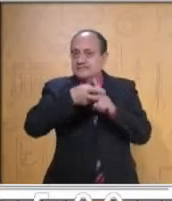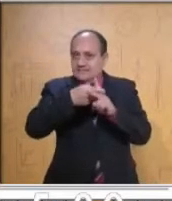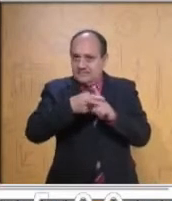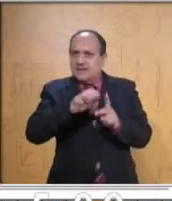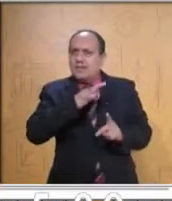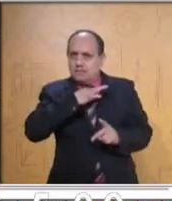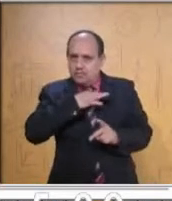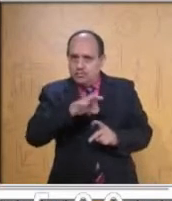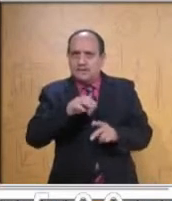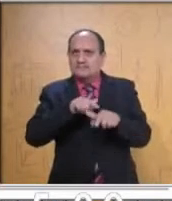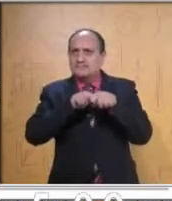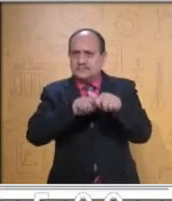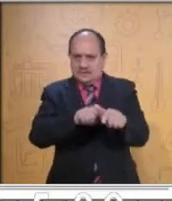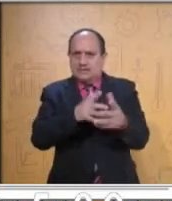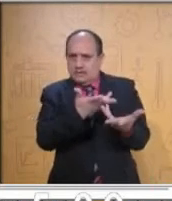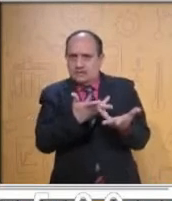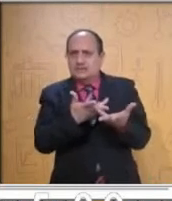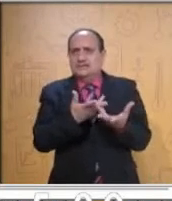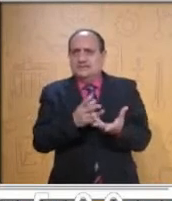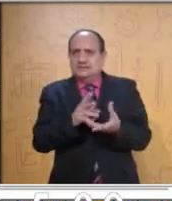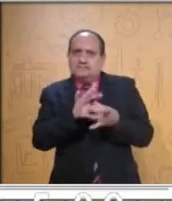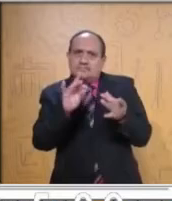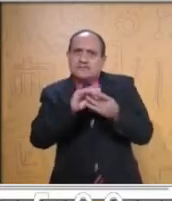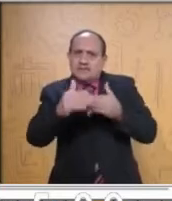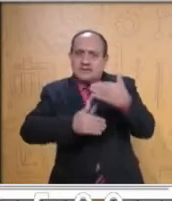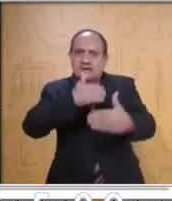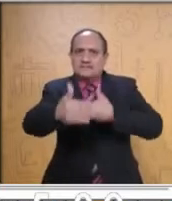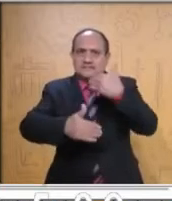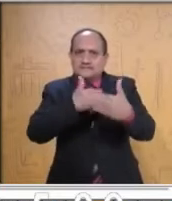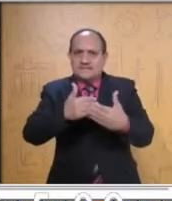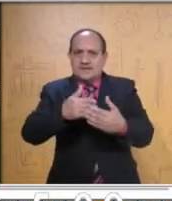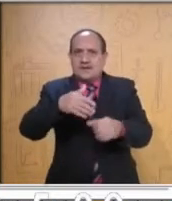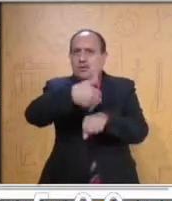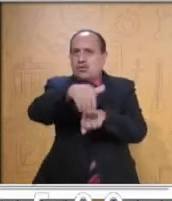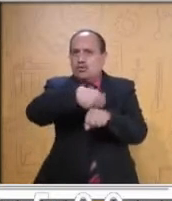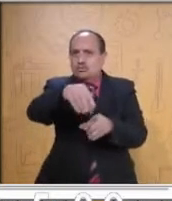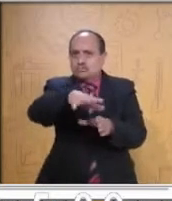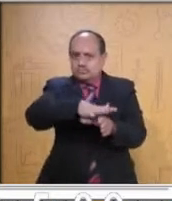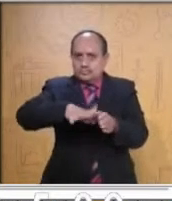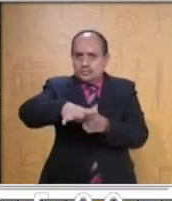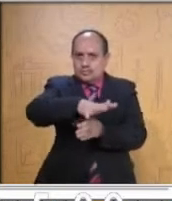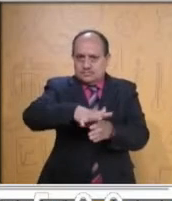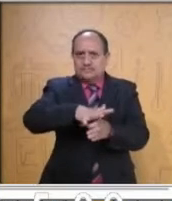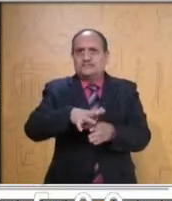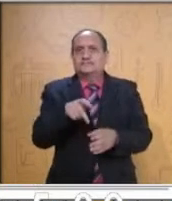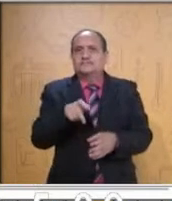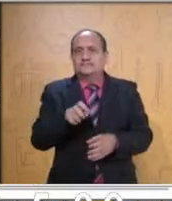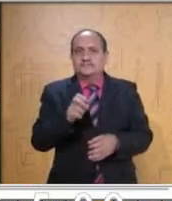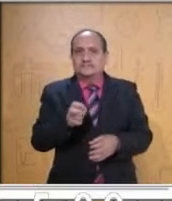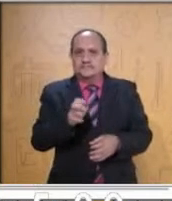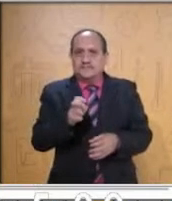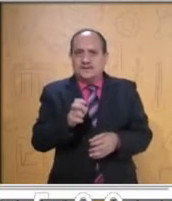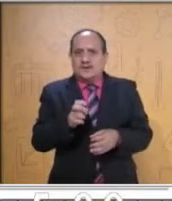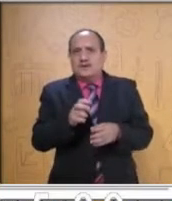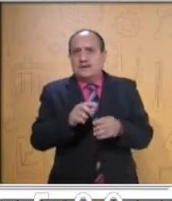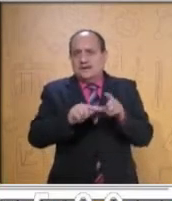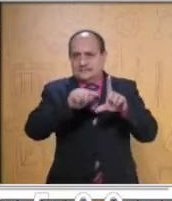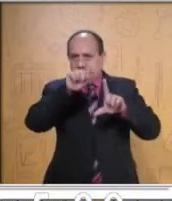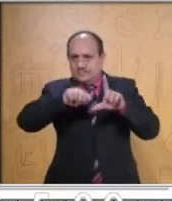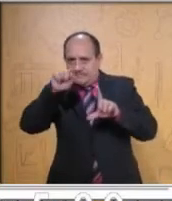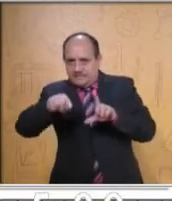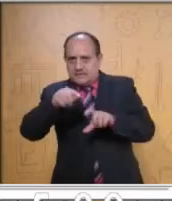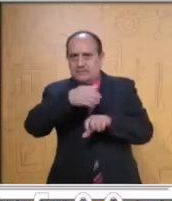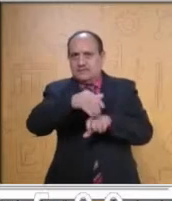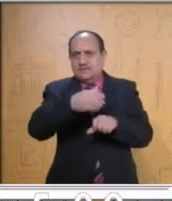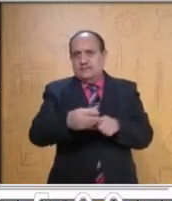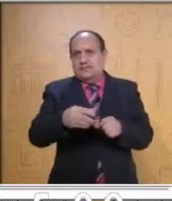poder seguir el día de hoy avanzando con los datos. Sin embargo, bueno, las frecuencias las vamos a ver el